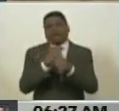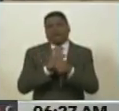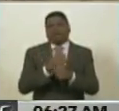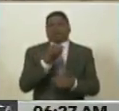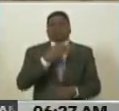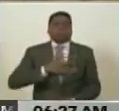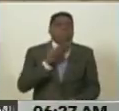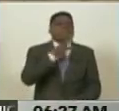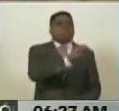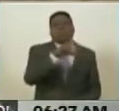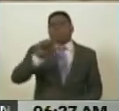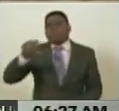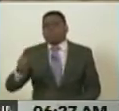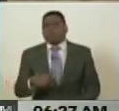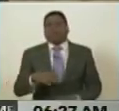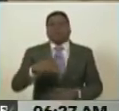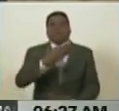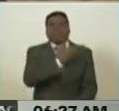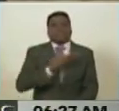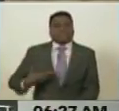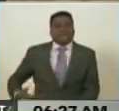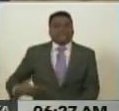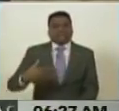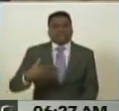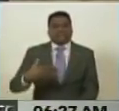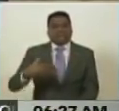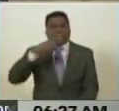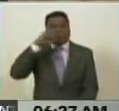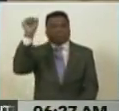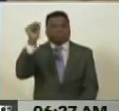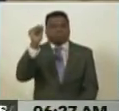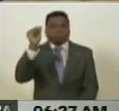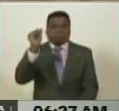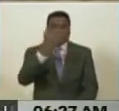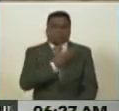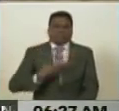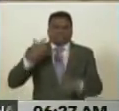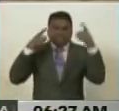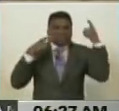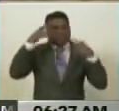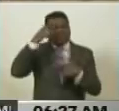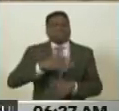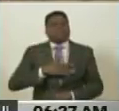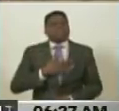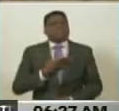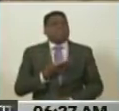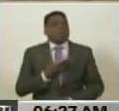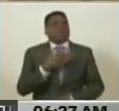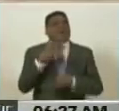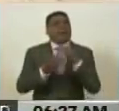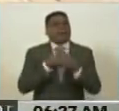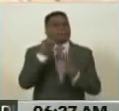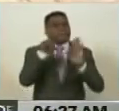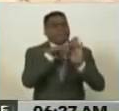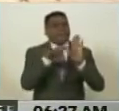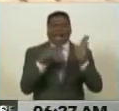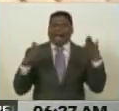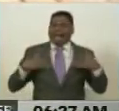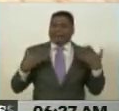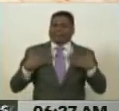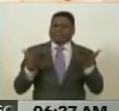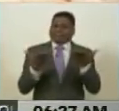revolucionario, que es un presidente chavista y que en Revolución Socialista solo hace posible este tipo de medidas, comienza el año alegrándonos,